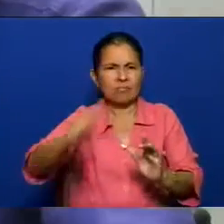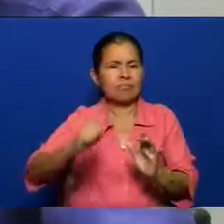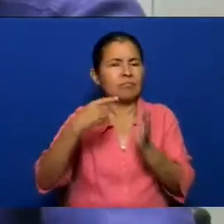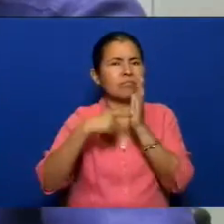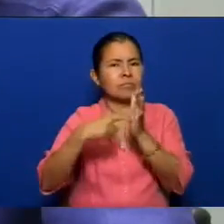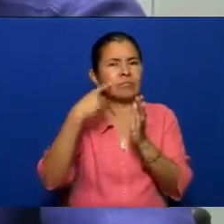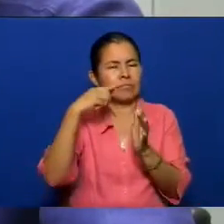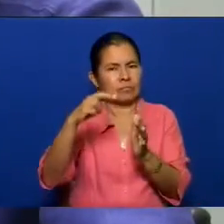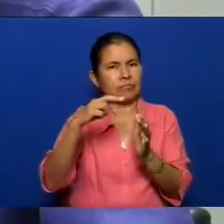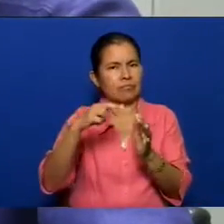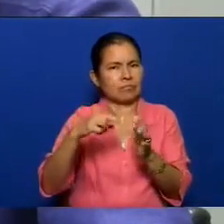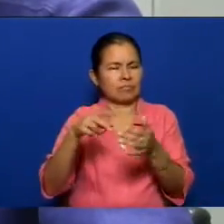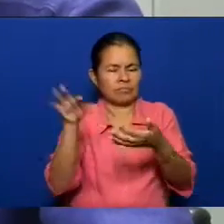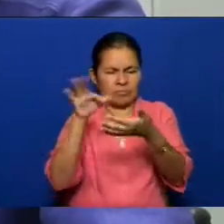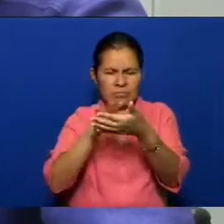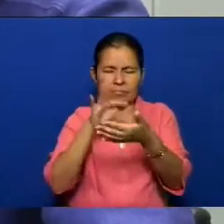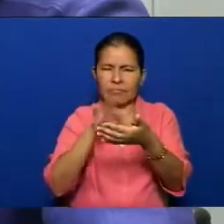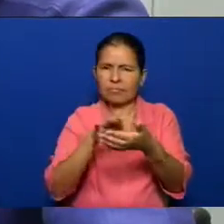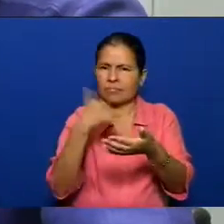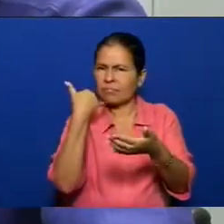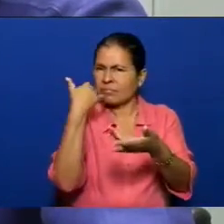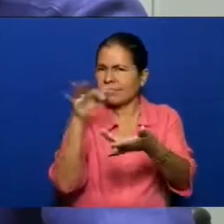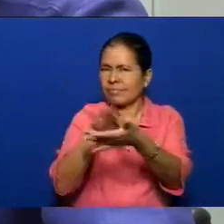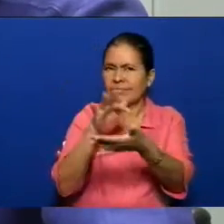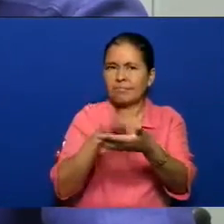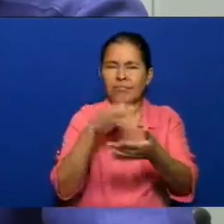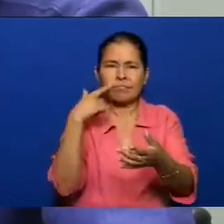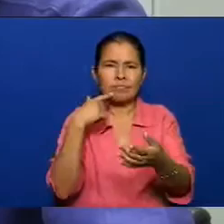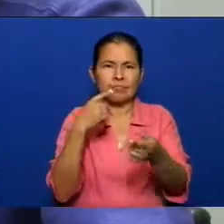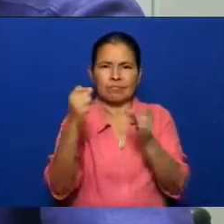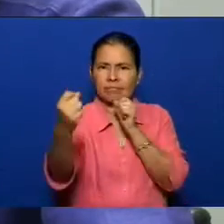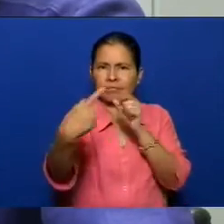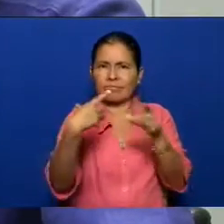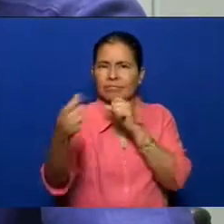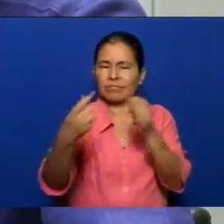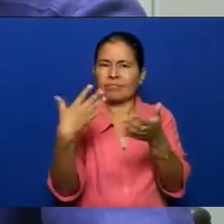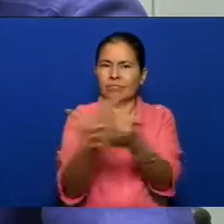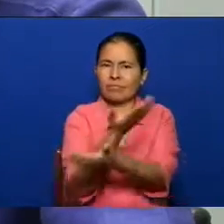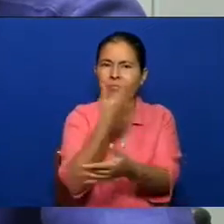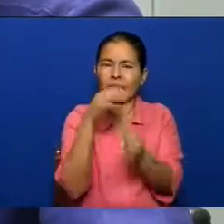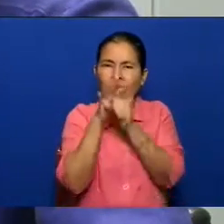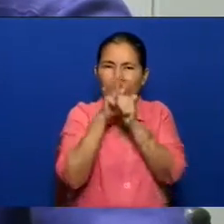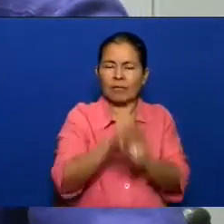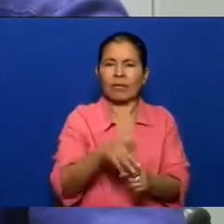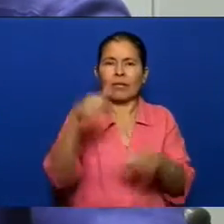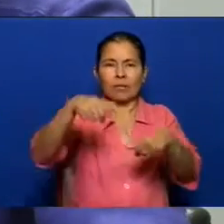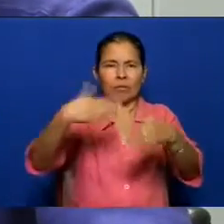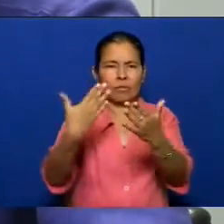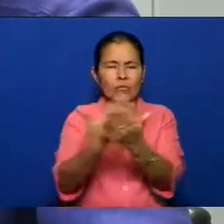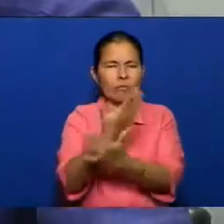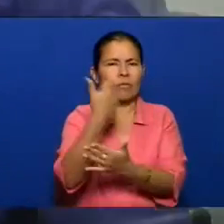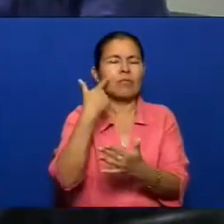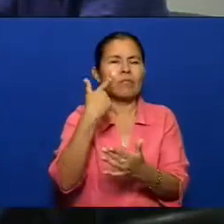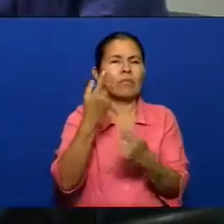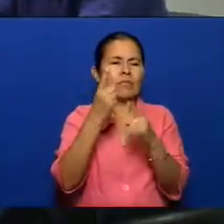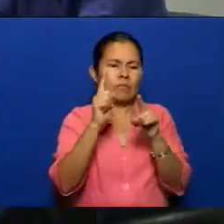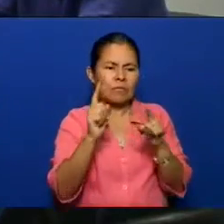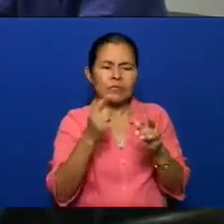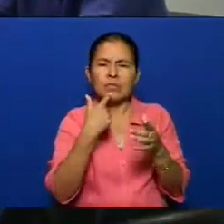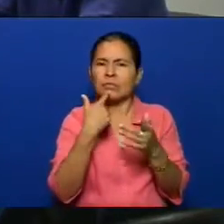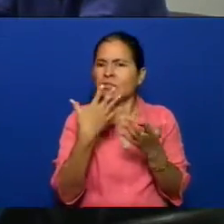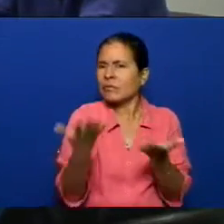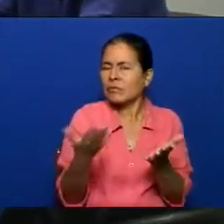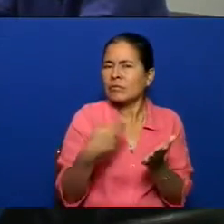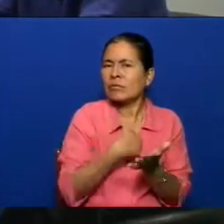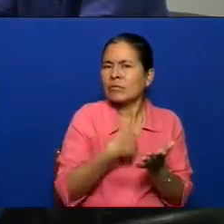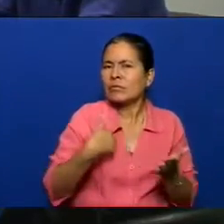estas manifestaciones de violencia a través de las nuevas tecnologías de la información es algo reciente. O sea, quizás de